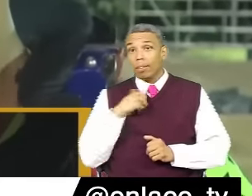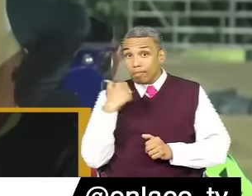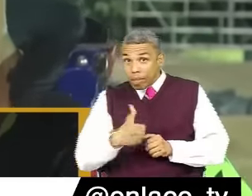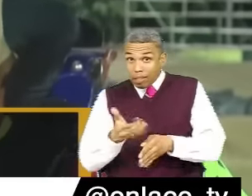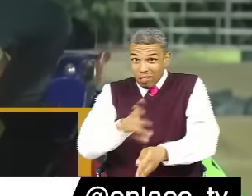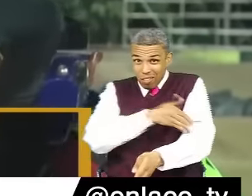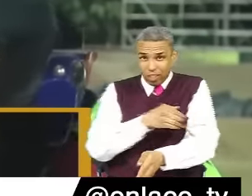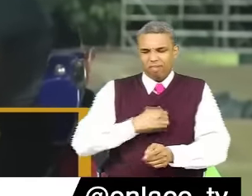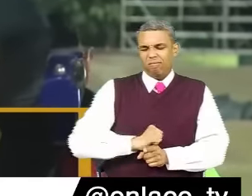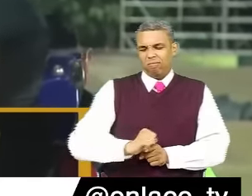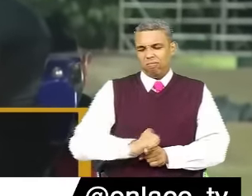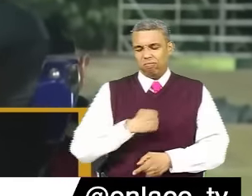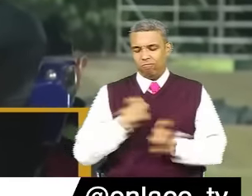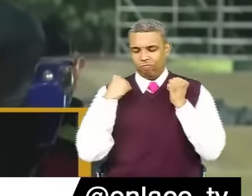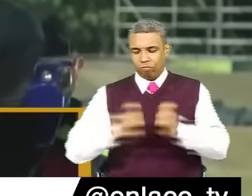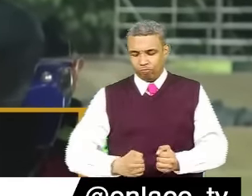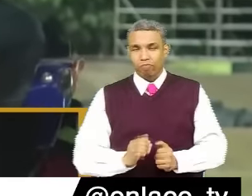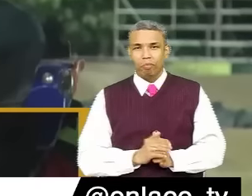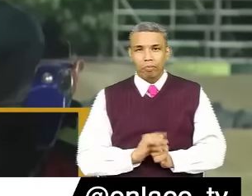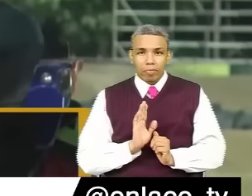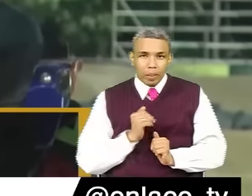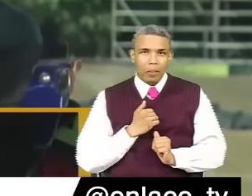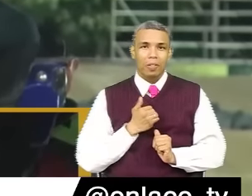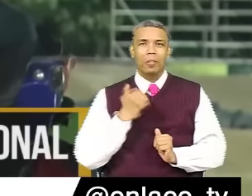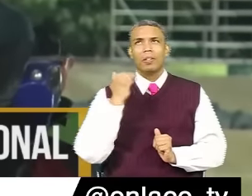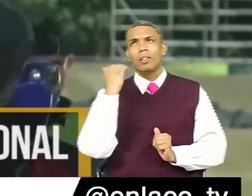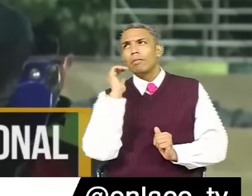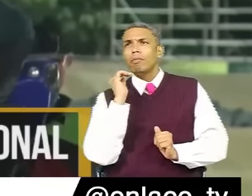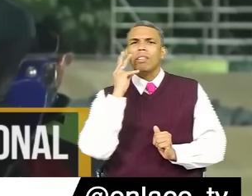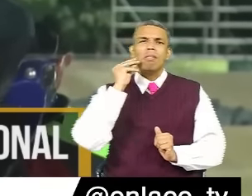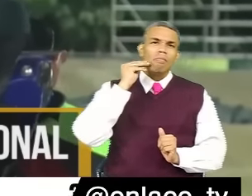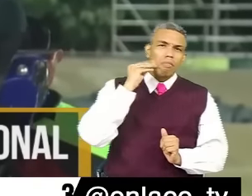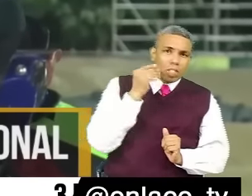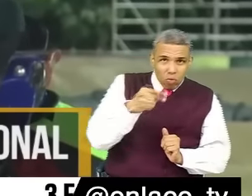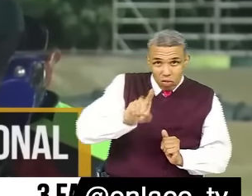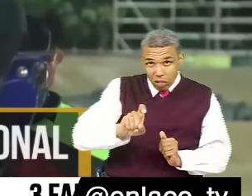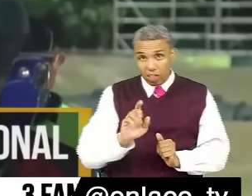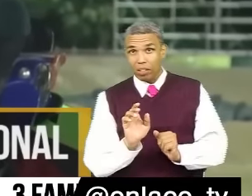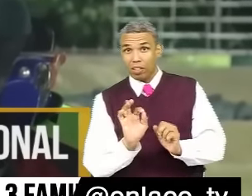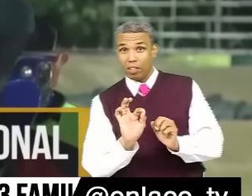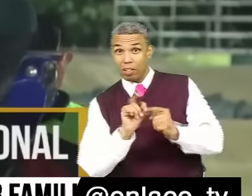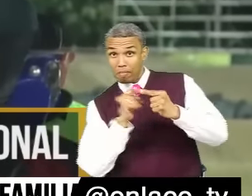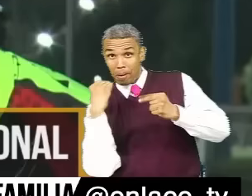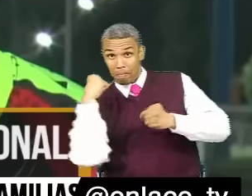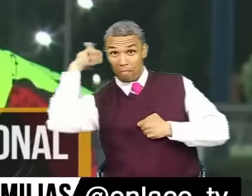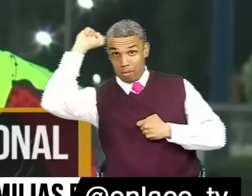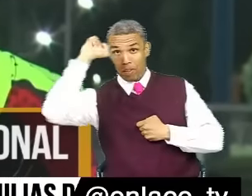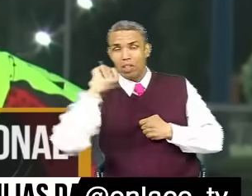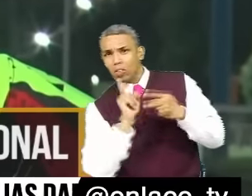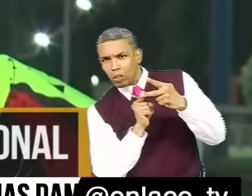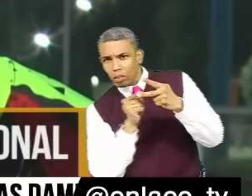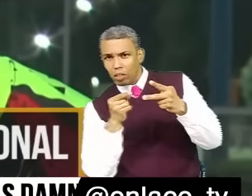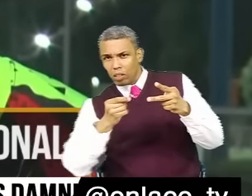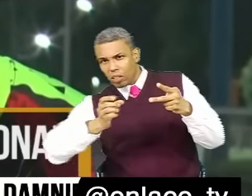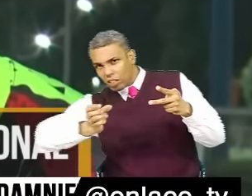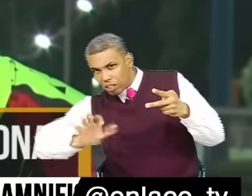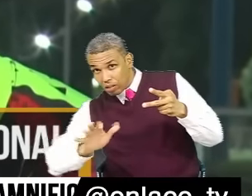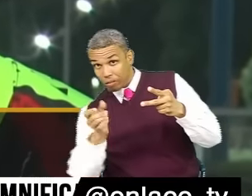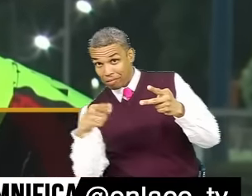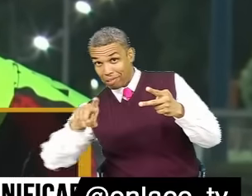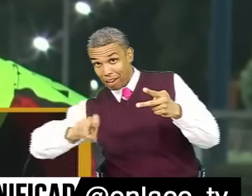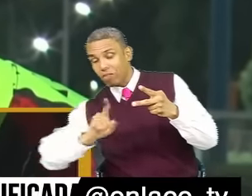pues obtuve 2 primeros puestos en expertos 16 años y 1 primer puesto en cruceros 15 y 16. Entrenando muy fuerte todos los